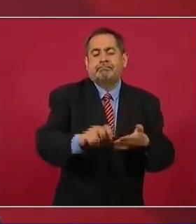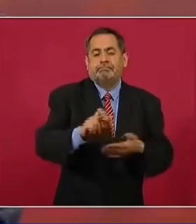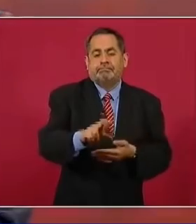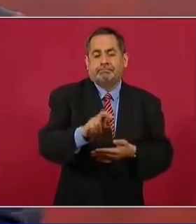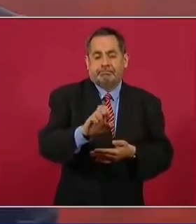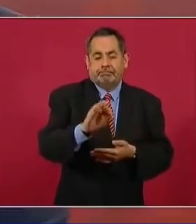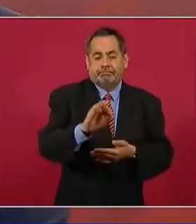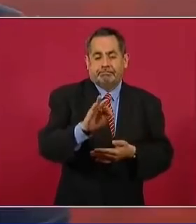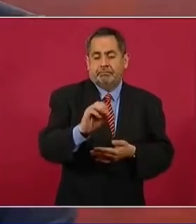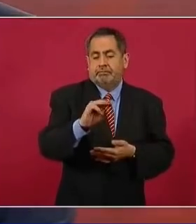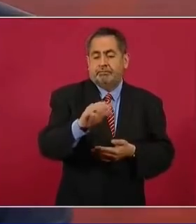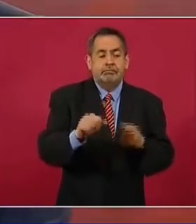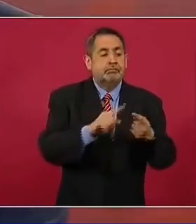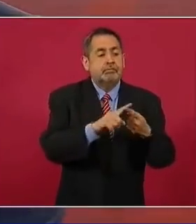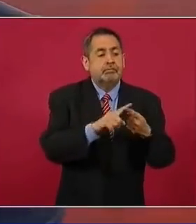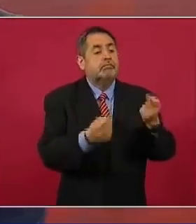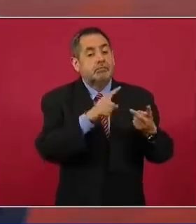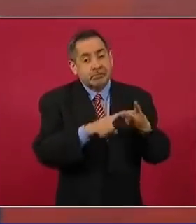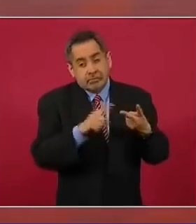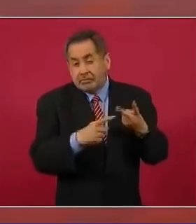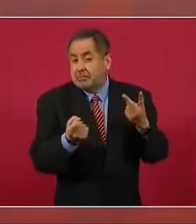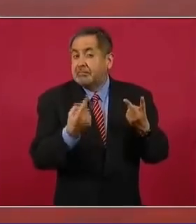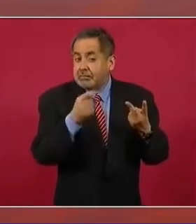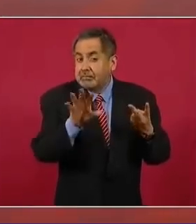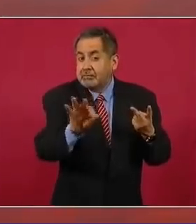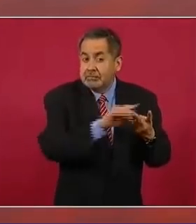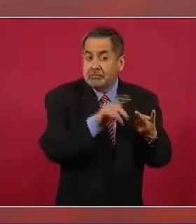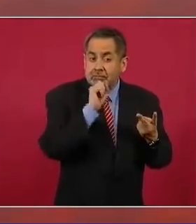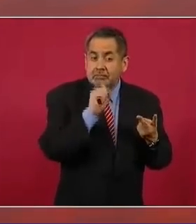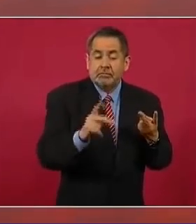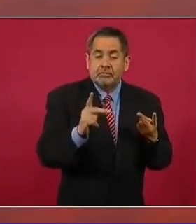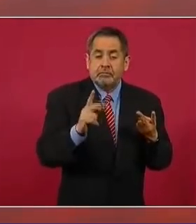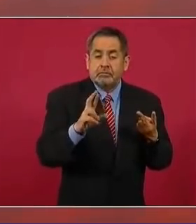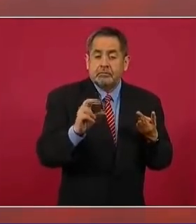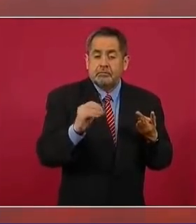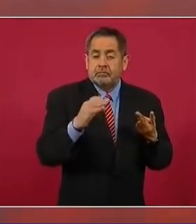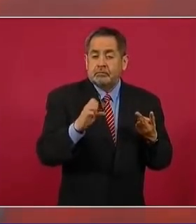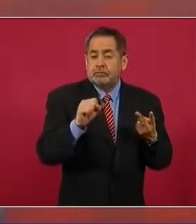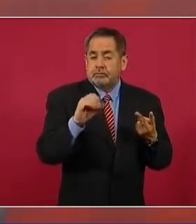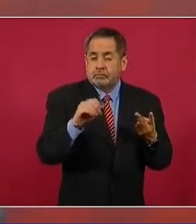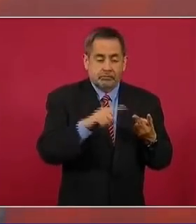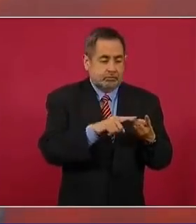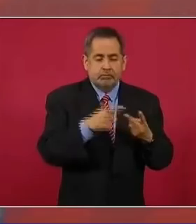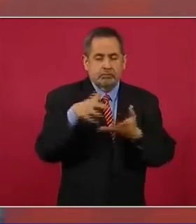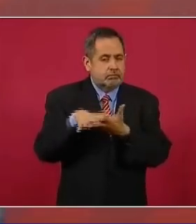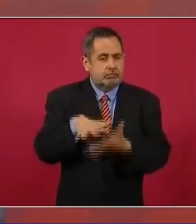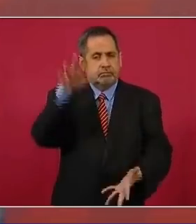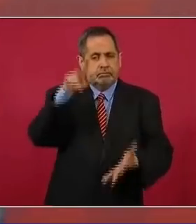algunos hasta del Proceso, pero la mayoría del Reforma.